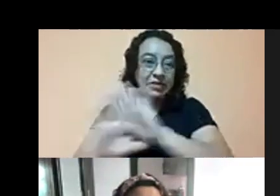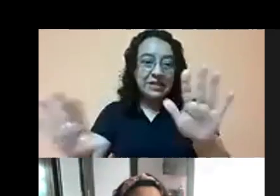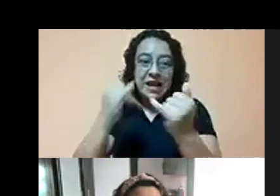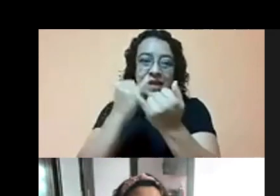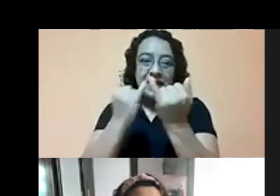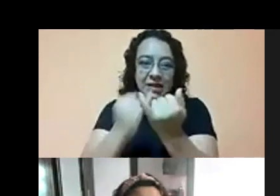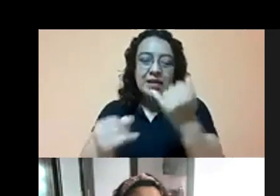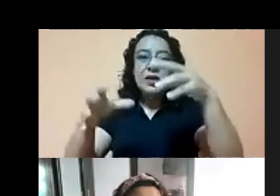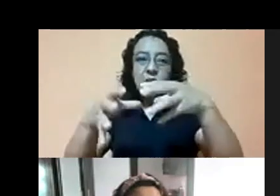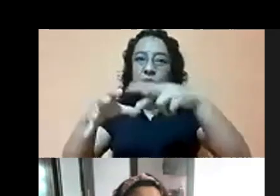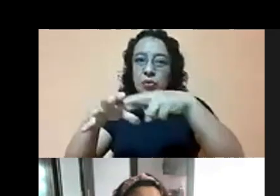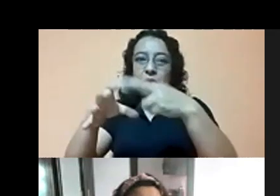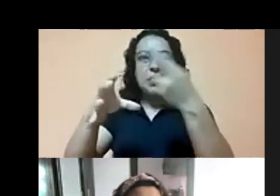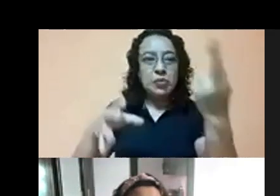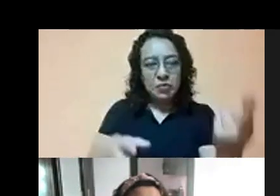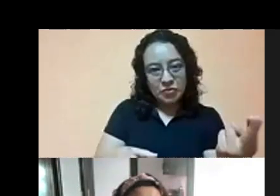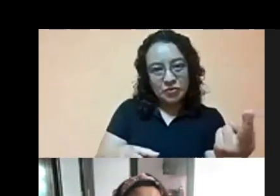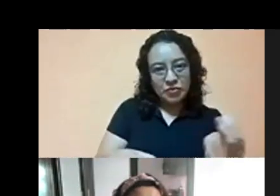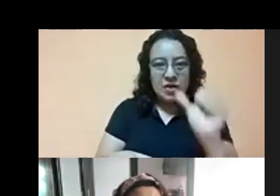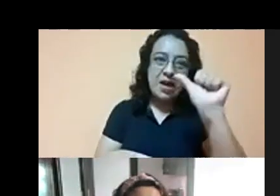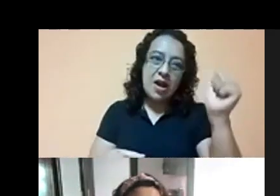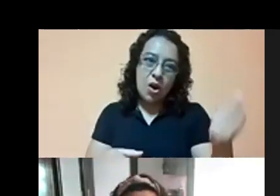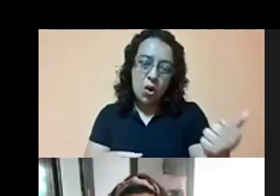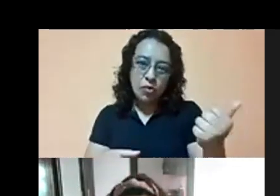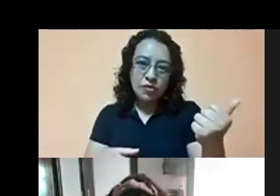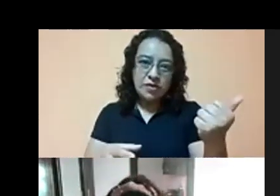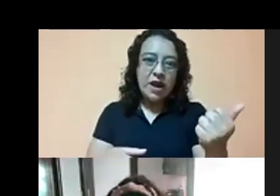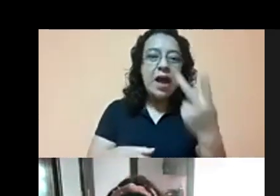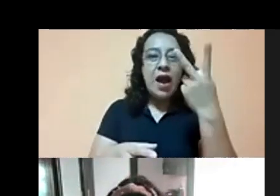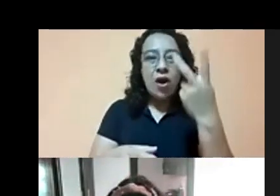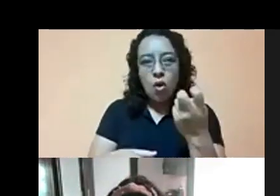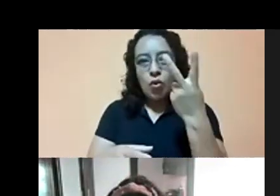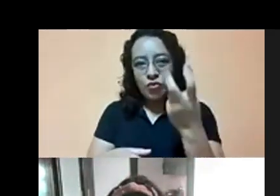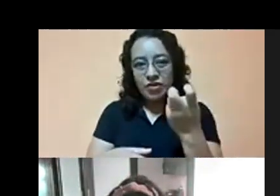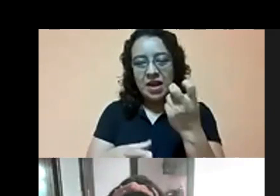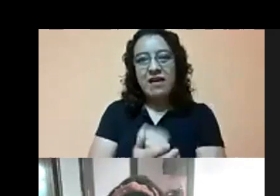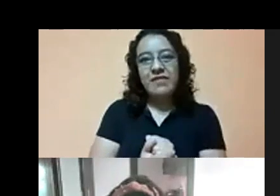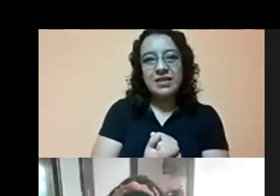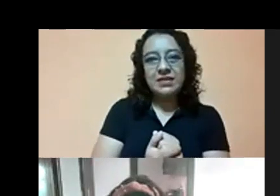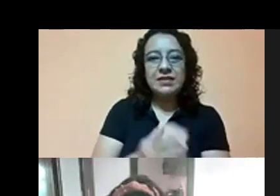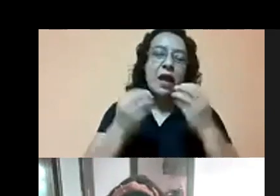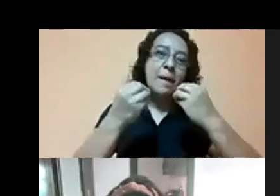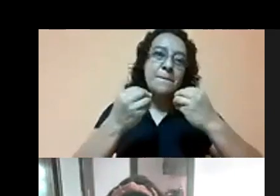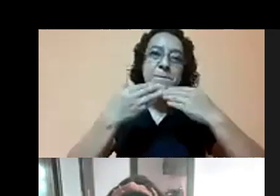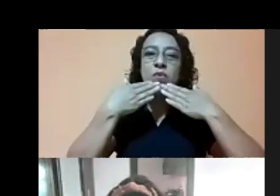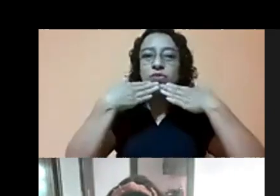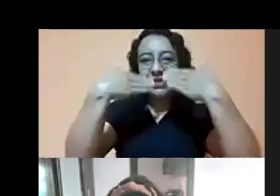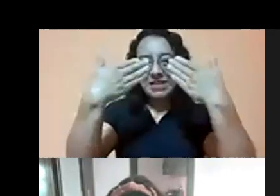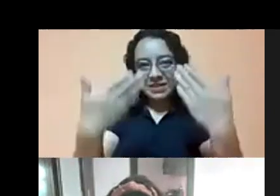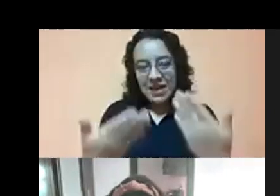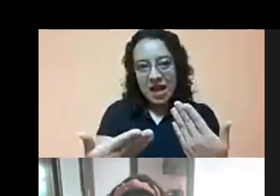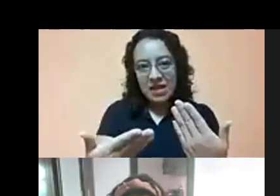indiquen para poder retornar a la sala principal, ¿verdad? Entonces, yo les agradezco mucho. Quizá fue un